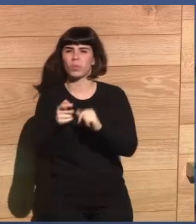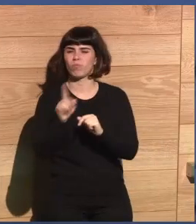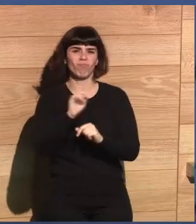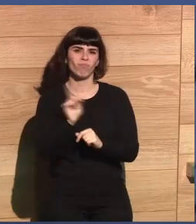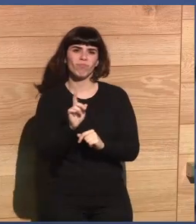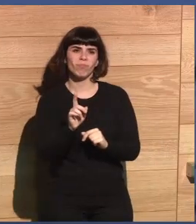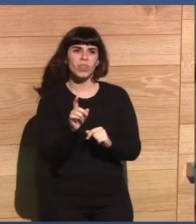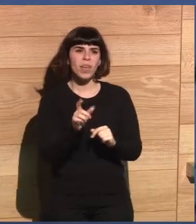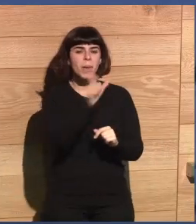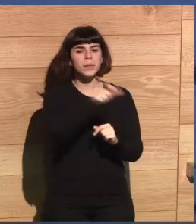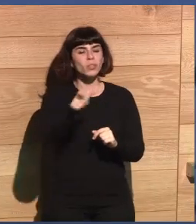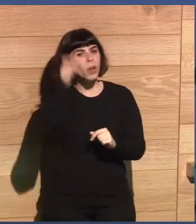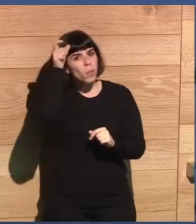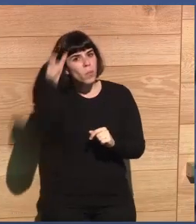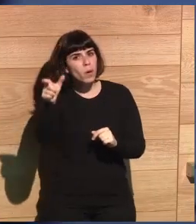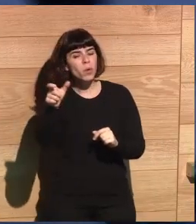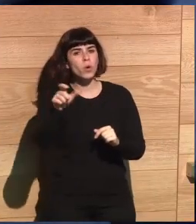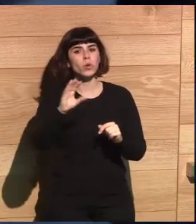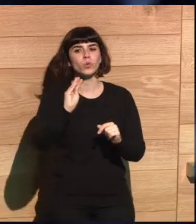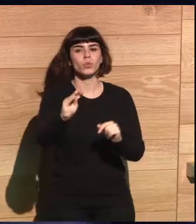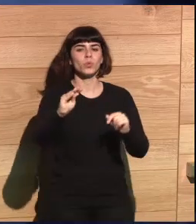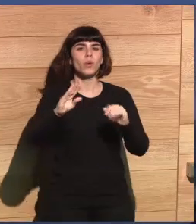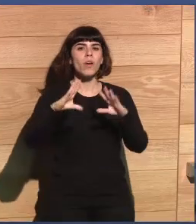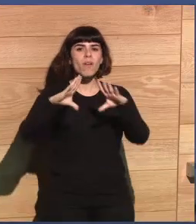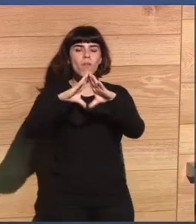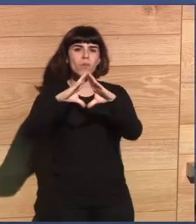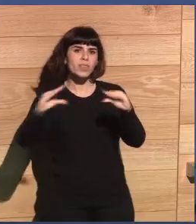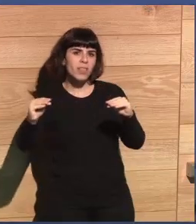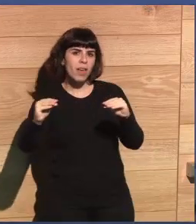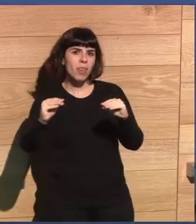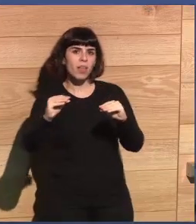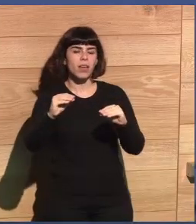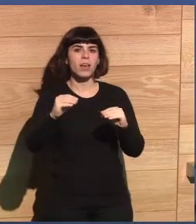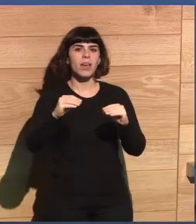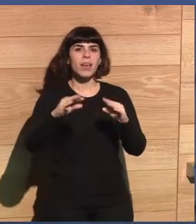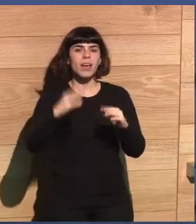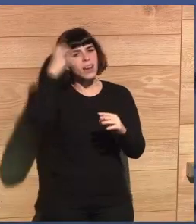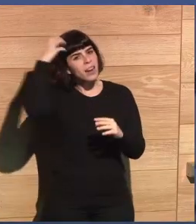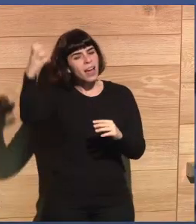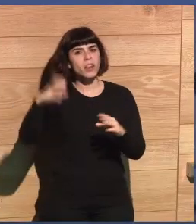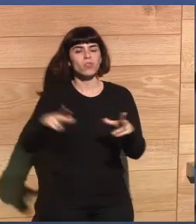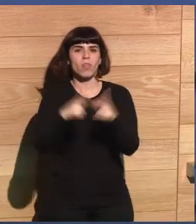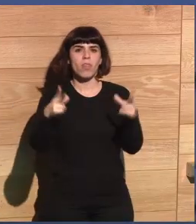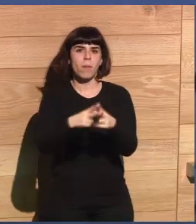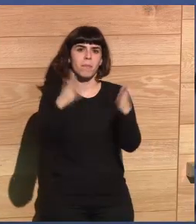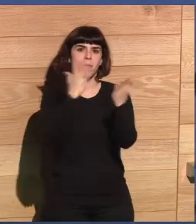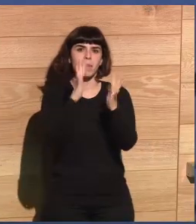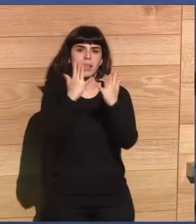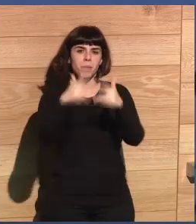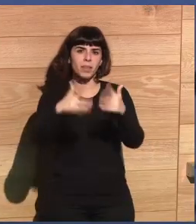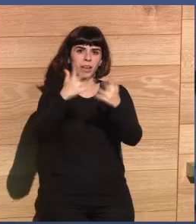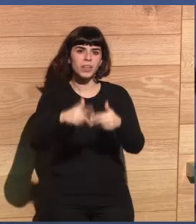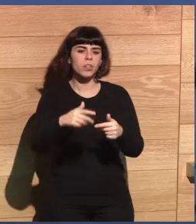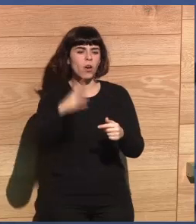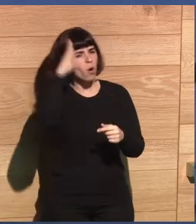sabía, la gente de su pueblo, de las universidades donde estudió y trabajó, de la Real Sociedad Española de Matemáticas, de la que fue miembro, no la habían olvidado